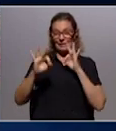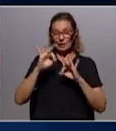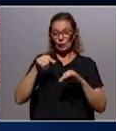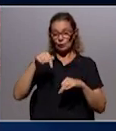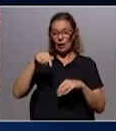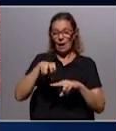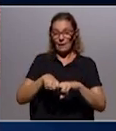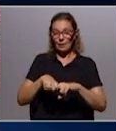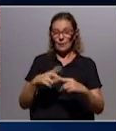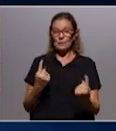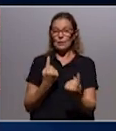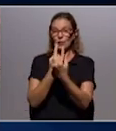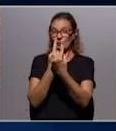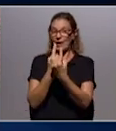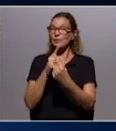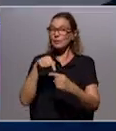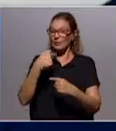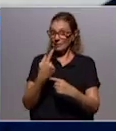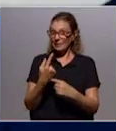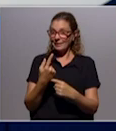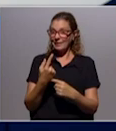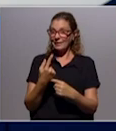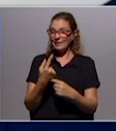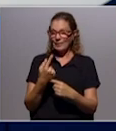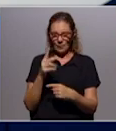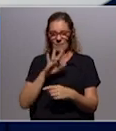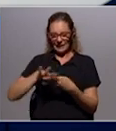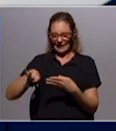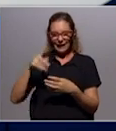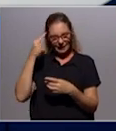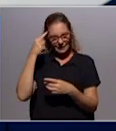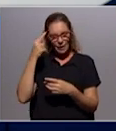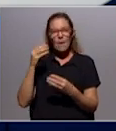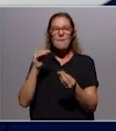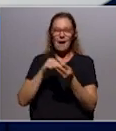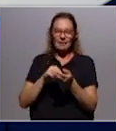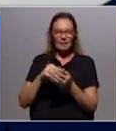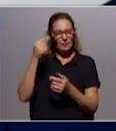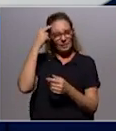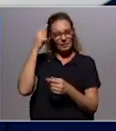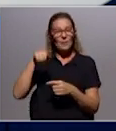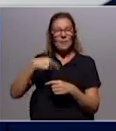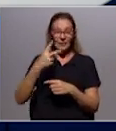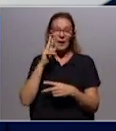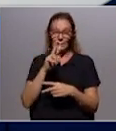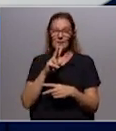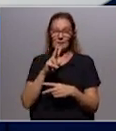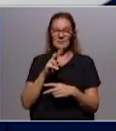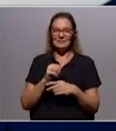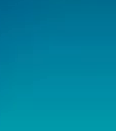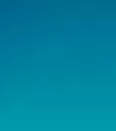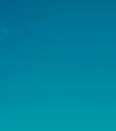muchas veces se terminan encontrando en la platea si es que los descartadas no para nada más si es así lo traigo mañana